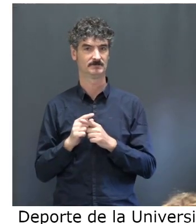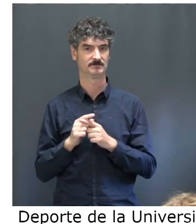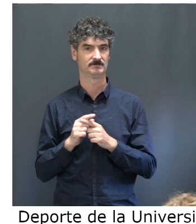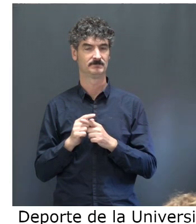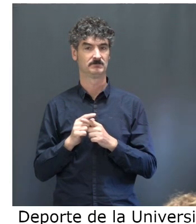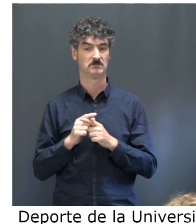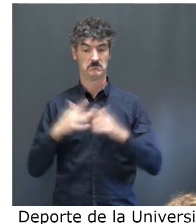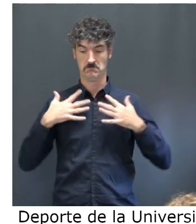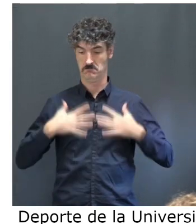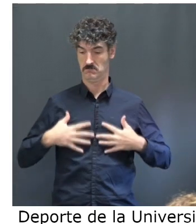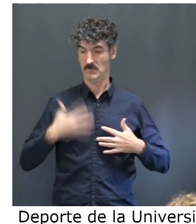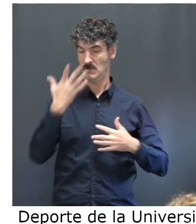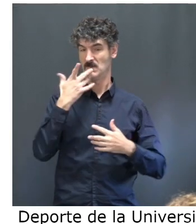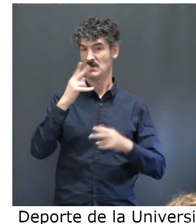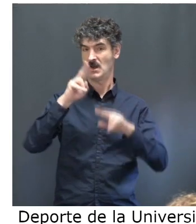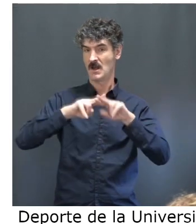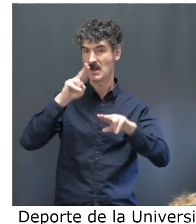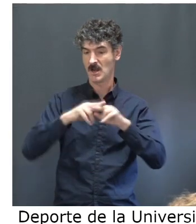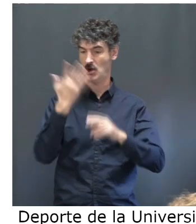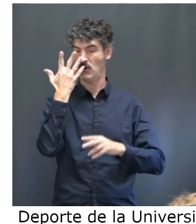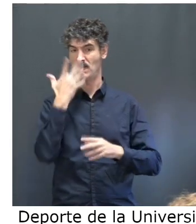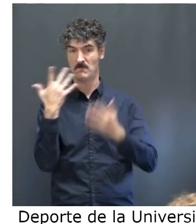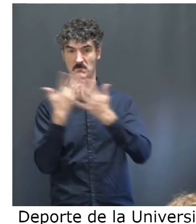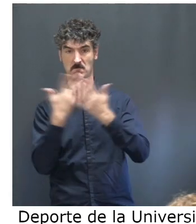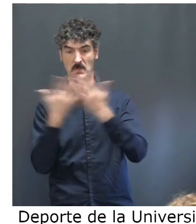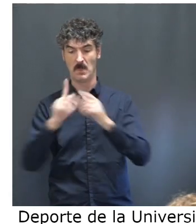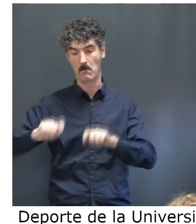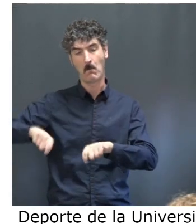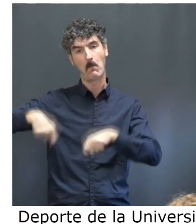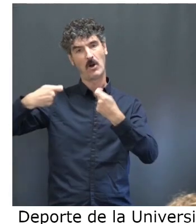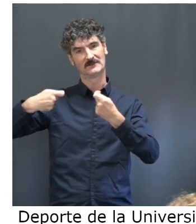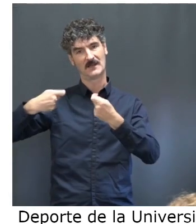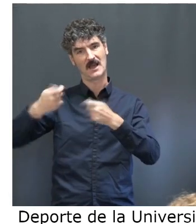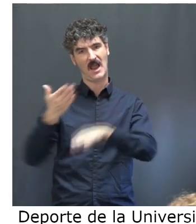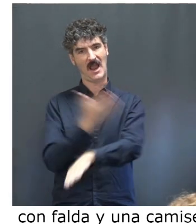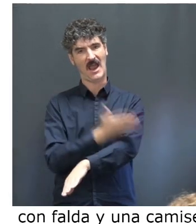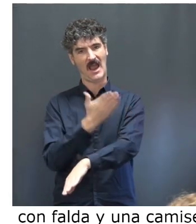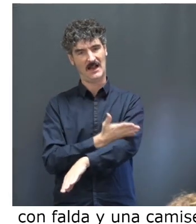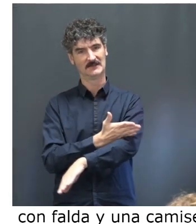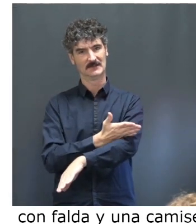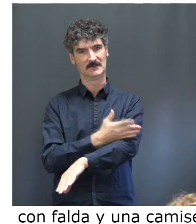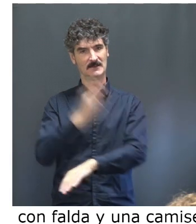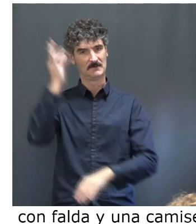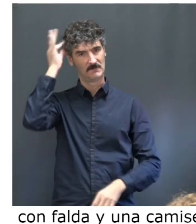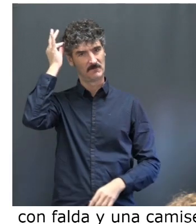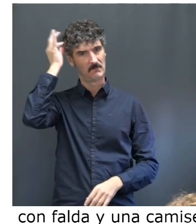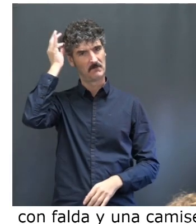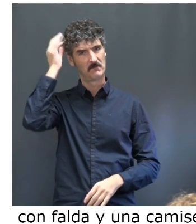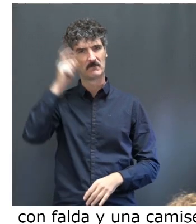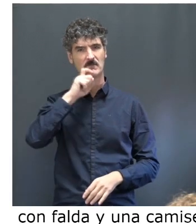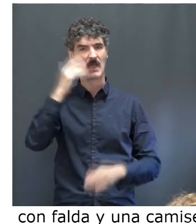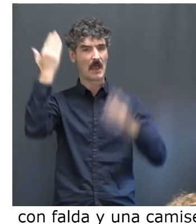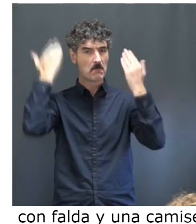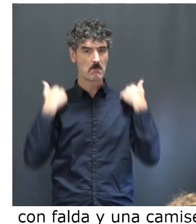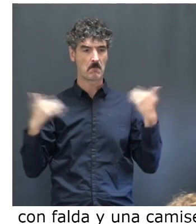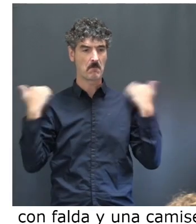mismo estampado, fondo negro y colorines, y unas botas altas. Tengo el pelo, bueno, pues media